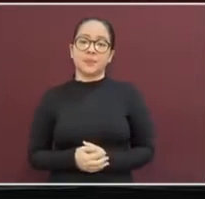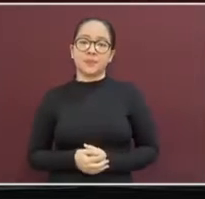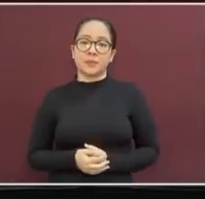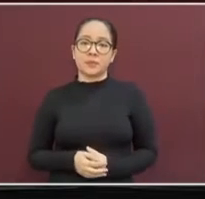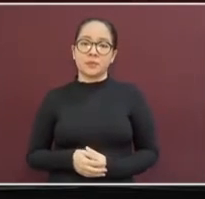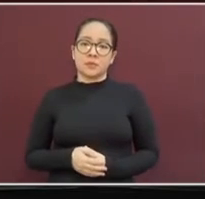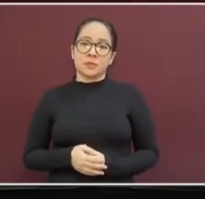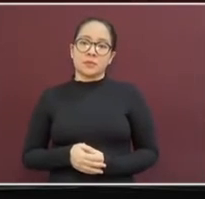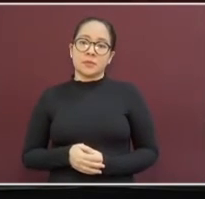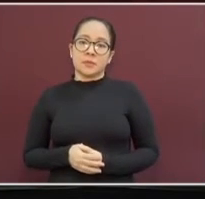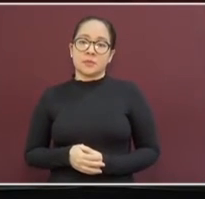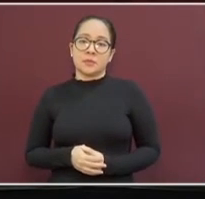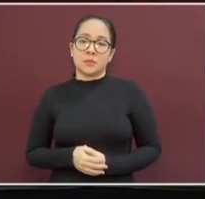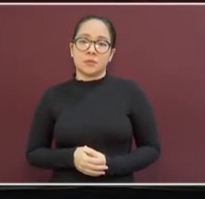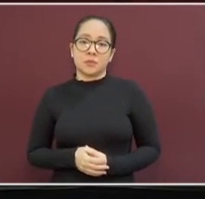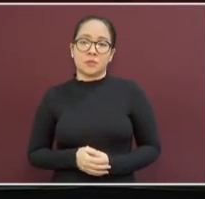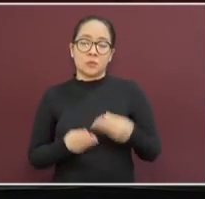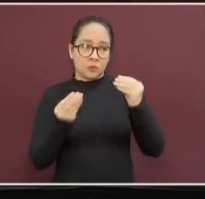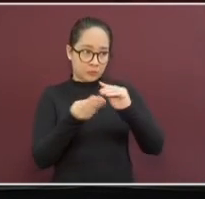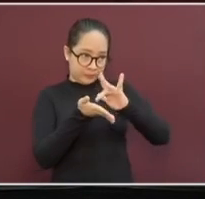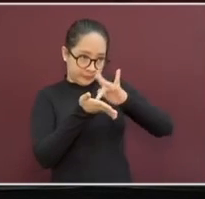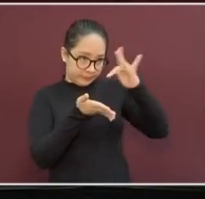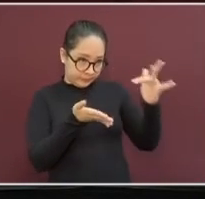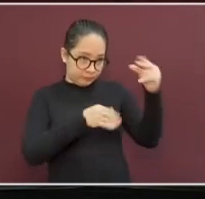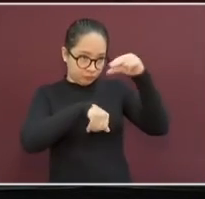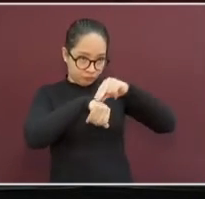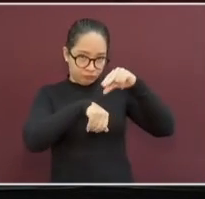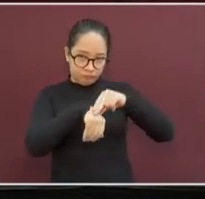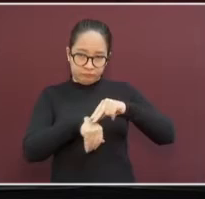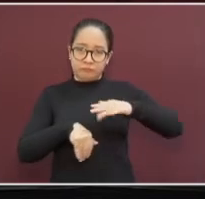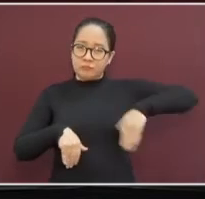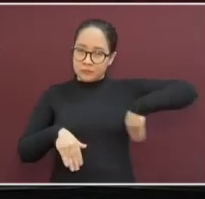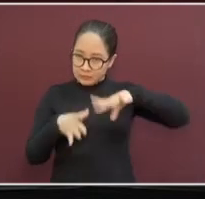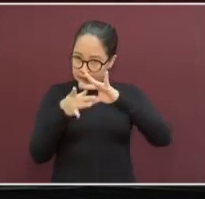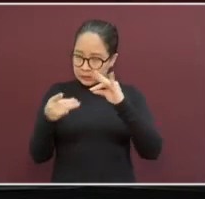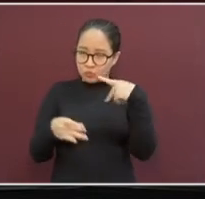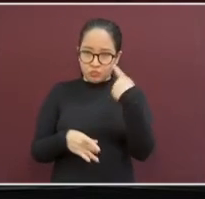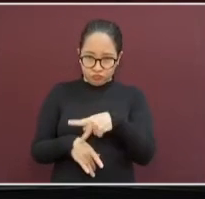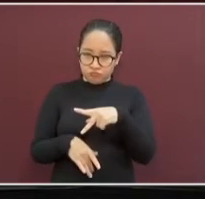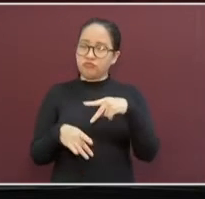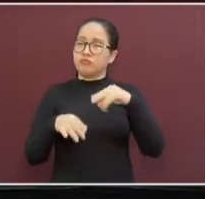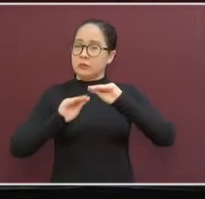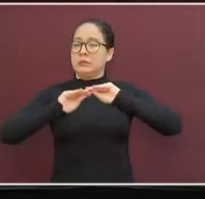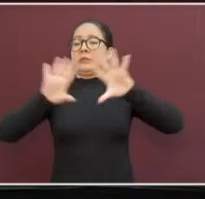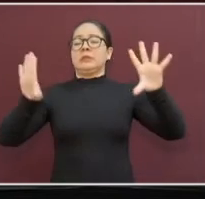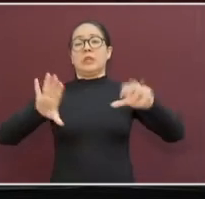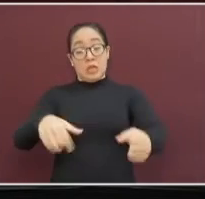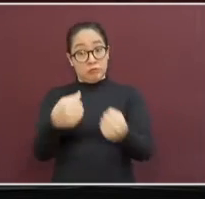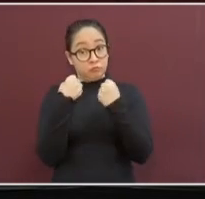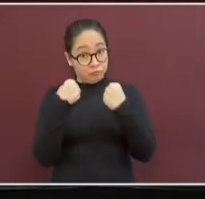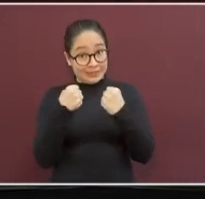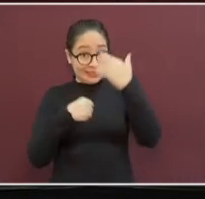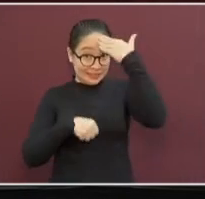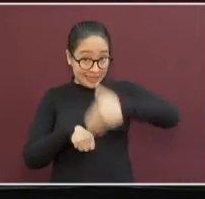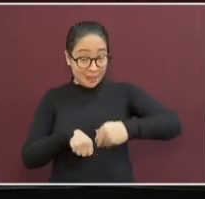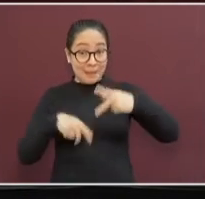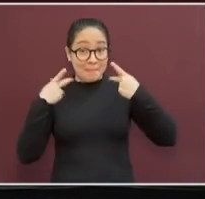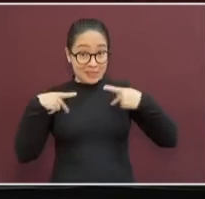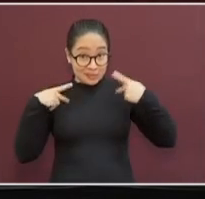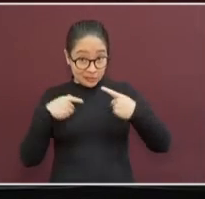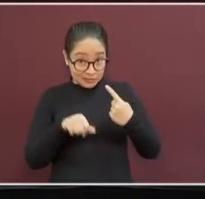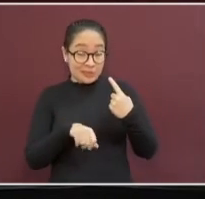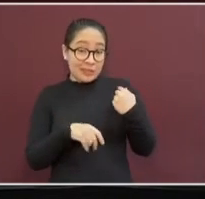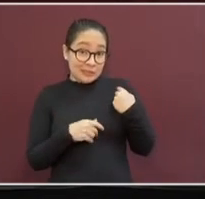gracias doctora una explicación muy clara y contundente sobre esta enfermedad es que precisamente los ciudadanos veracruzanos